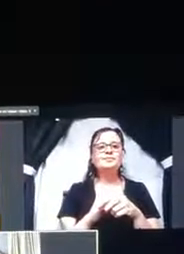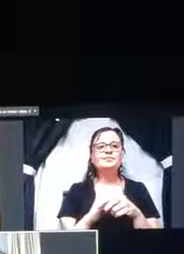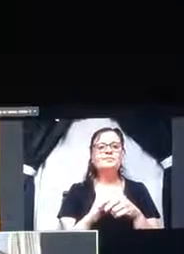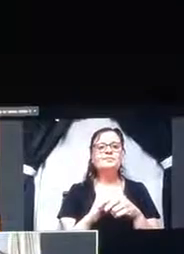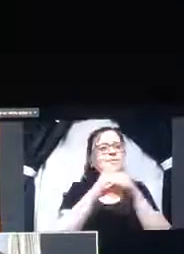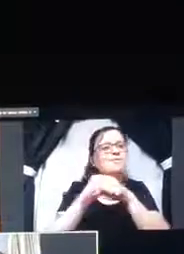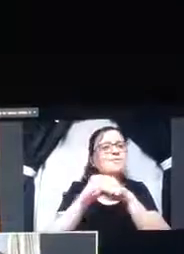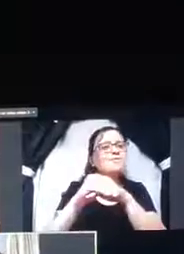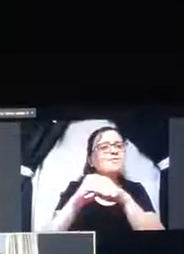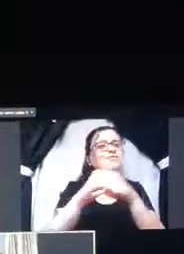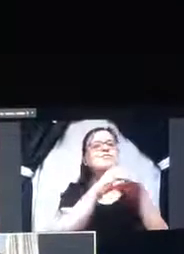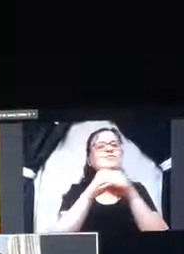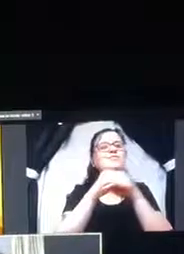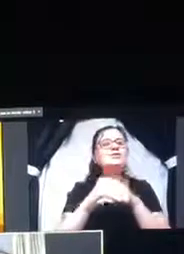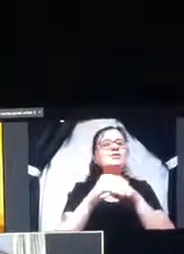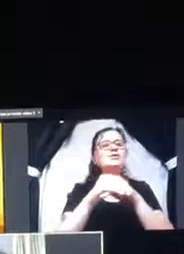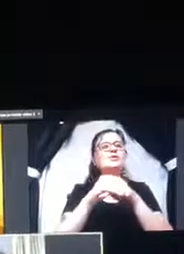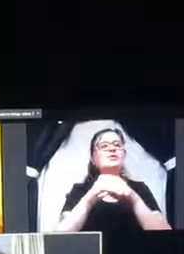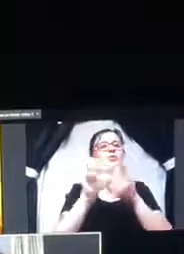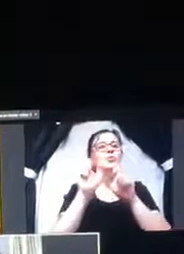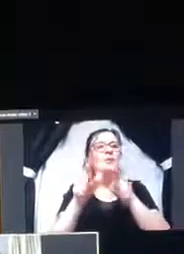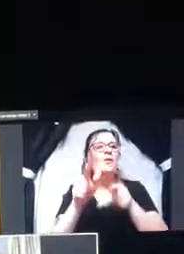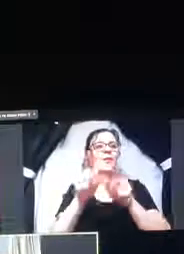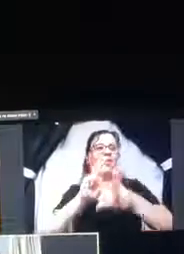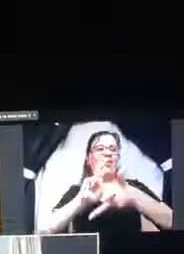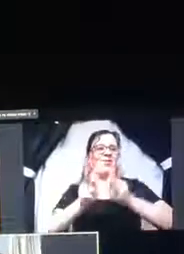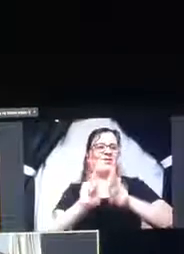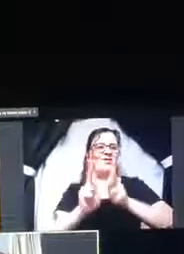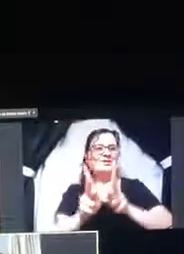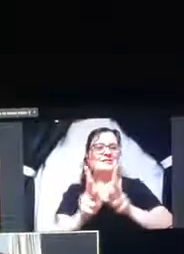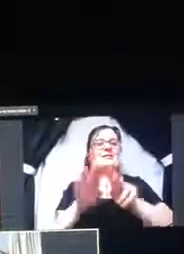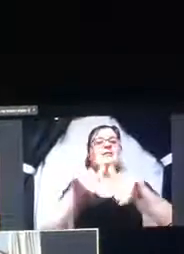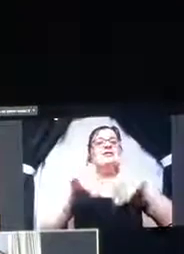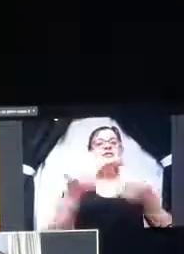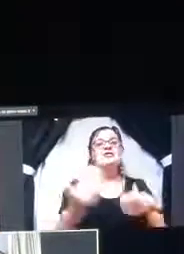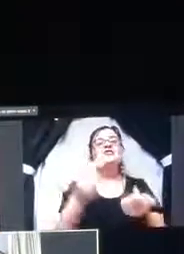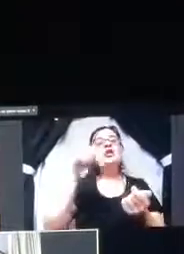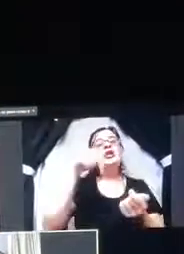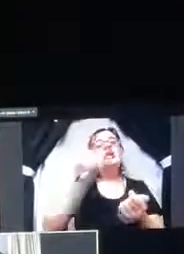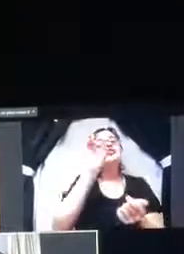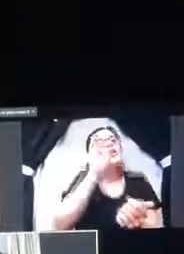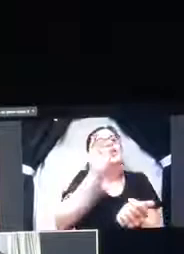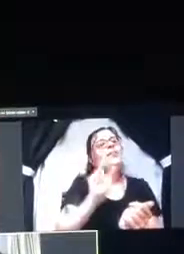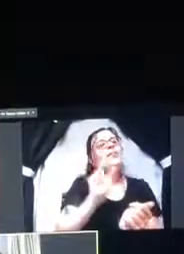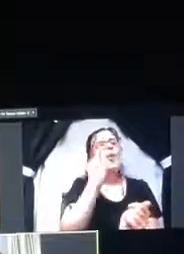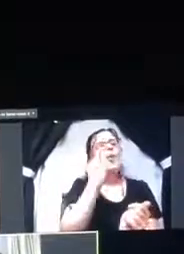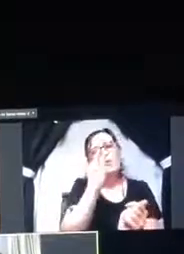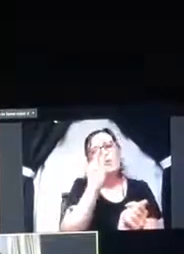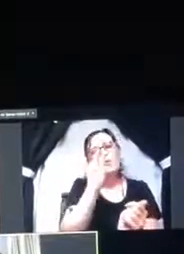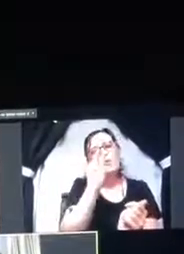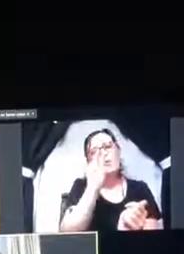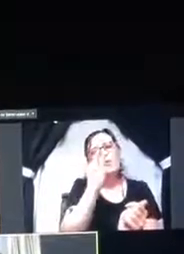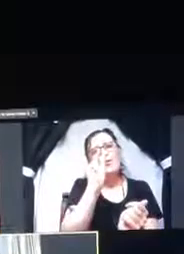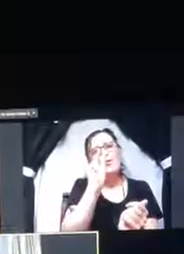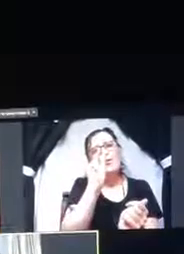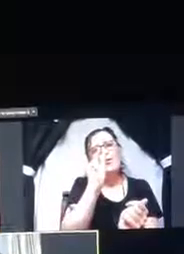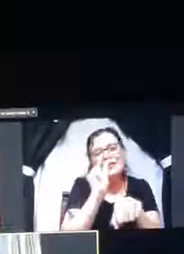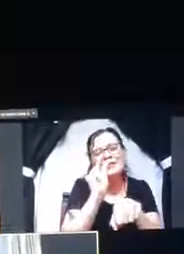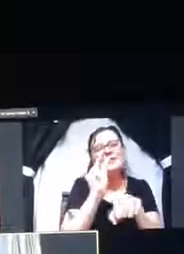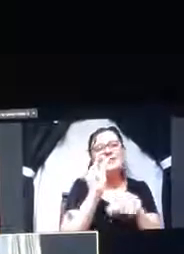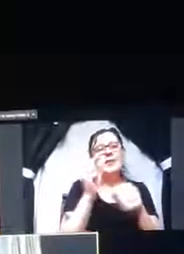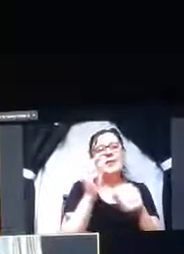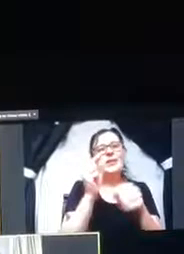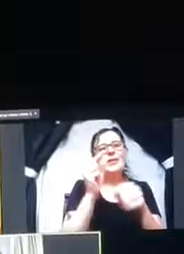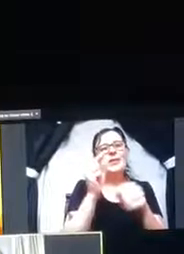hablan lengua de señas, ¿sí? Entonces ahora estamos solamente un ratito, necesitamos para terminar con un tema